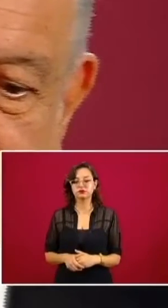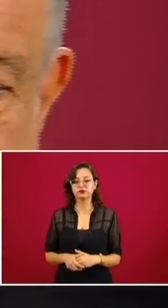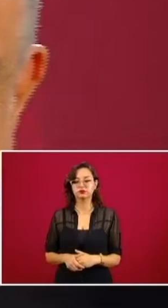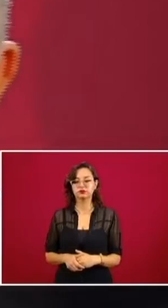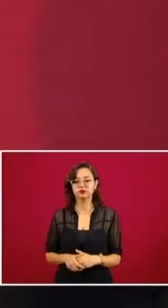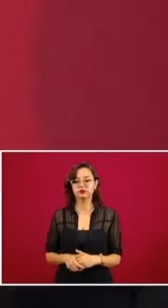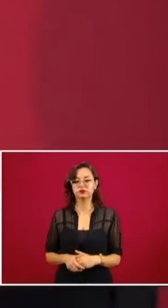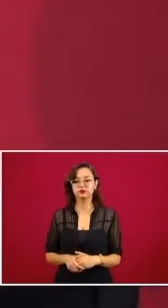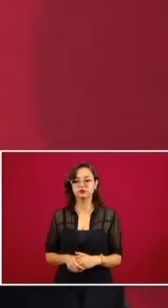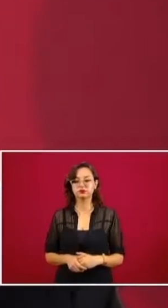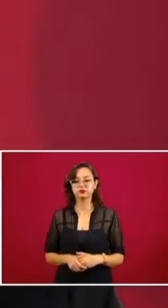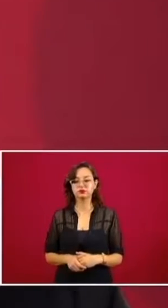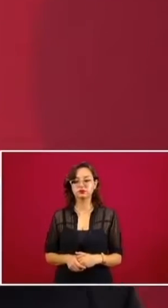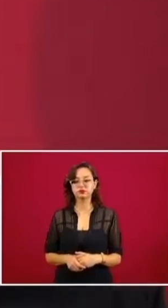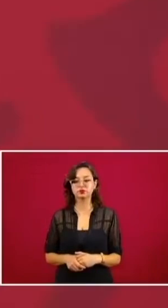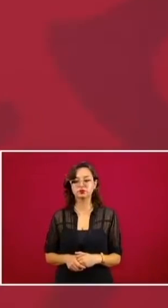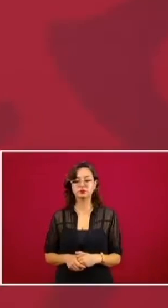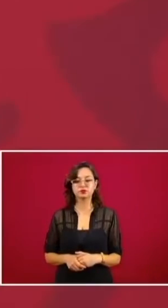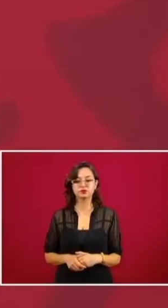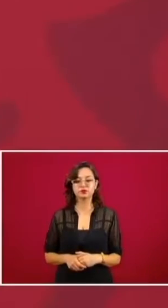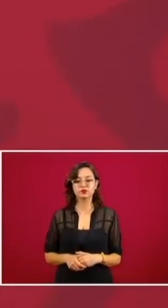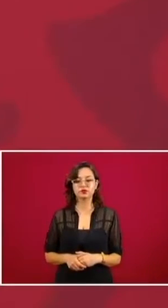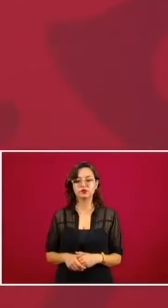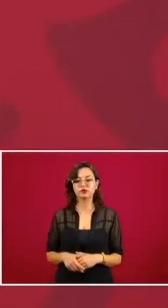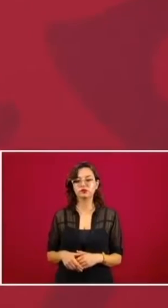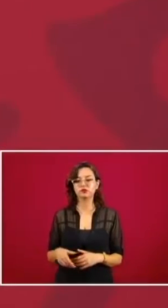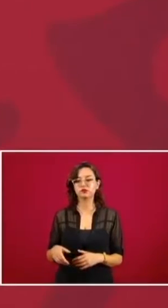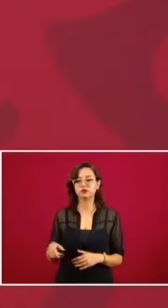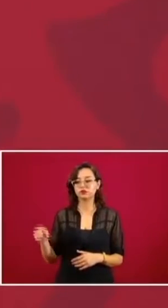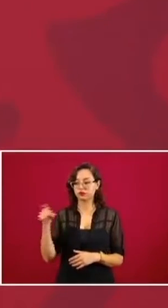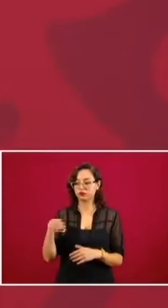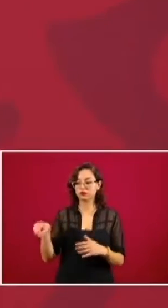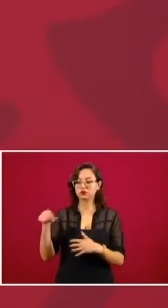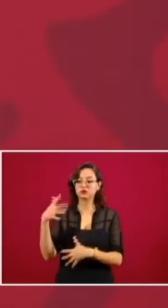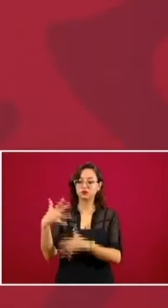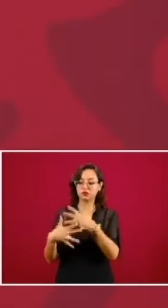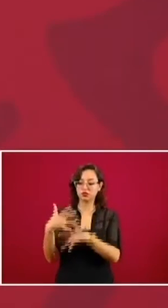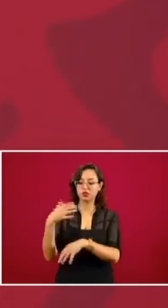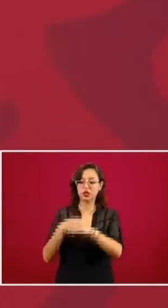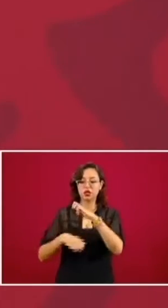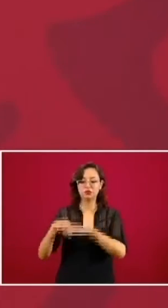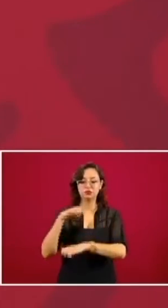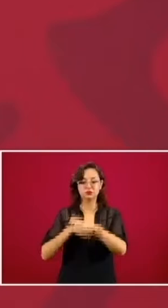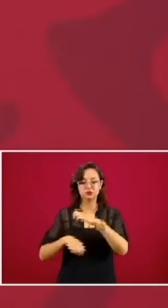De esas 15, ya se tienen garantizadas.